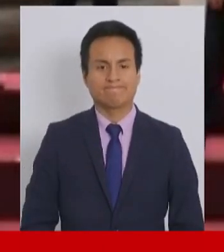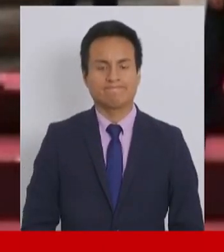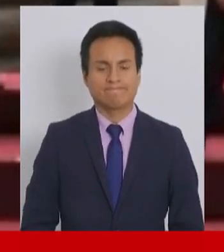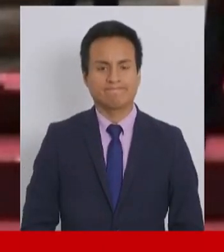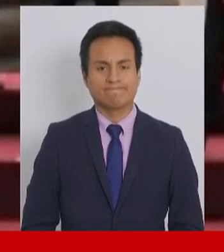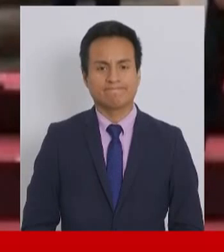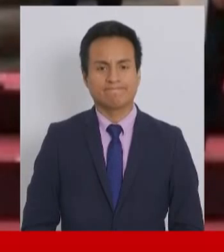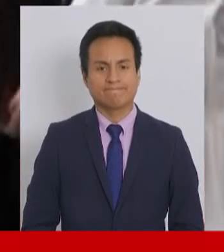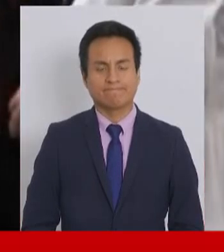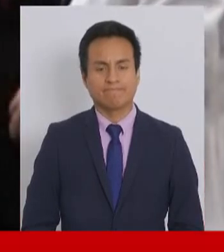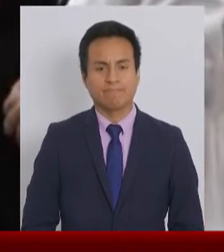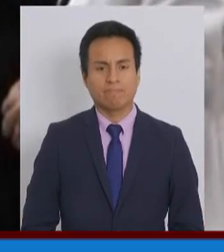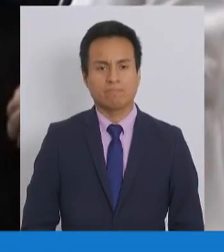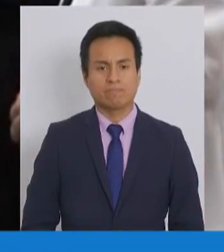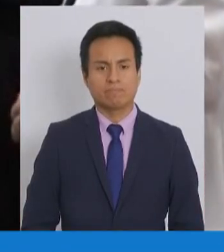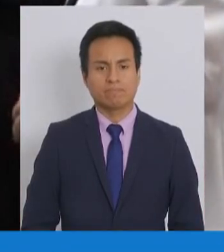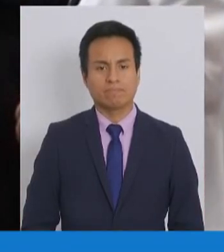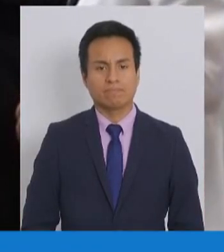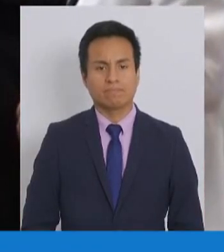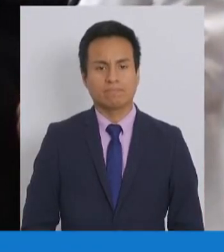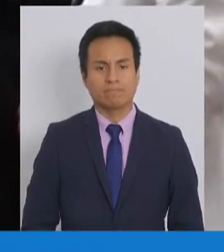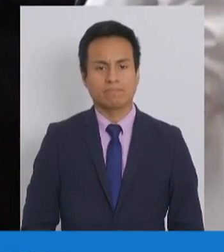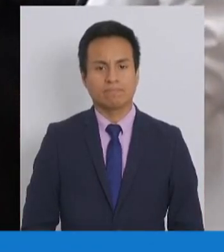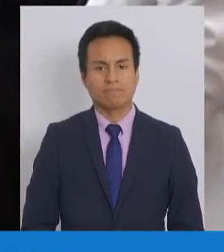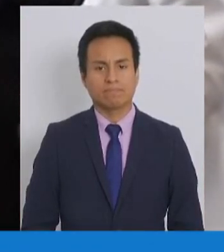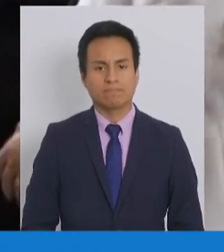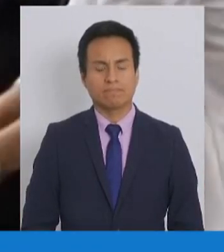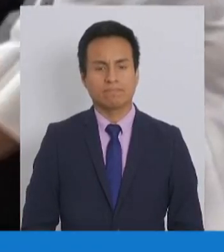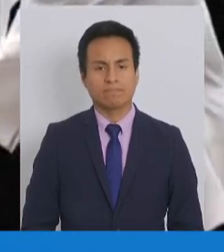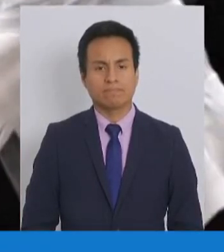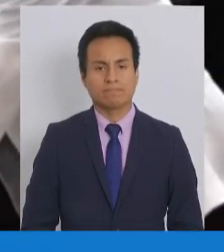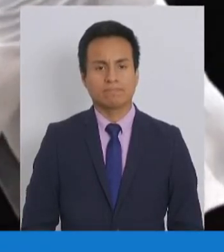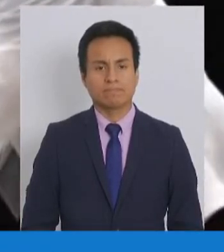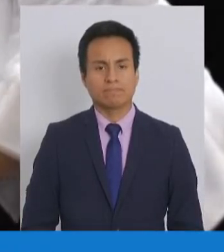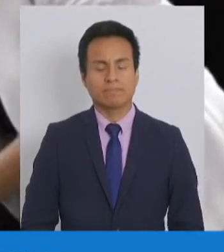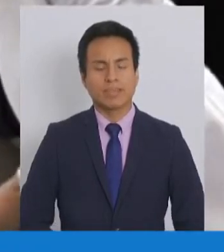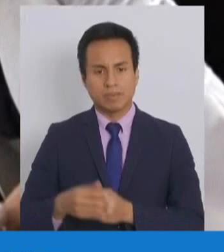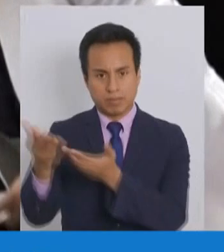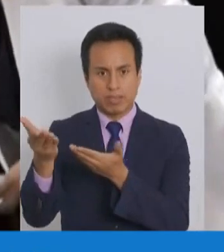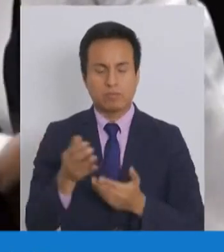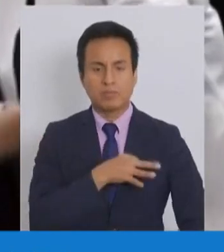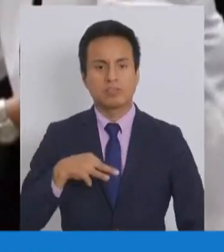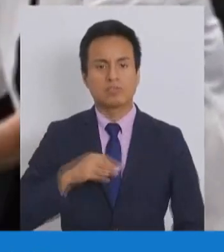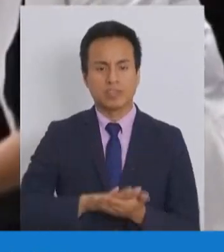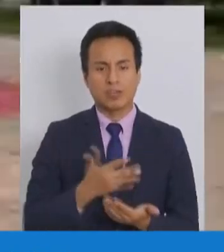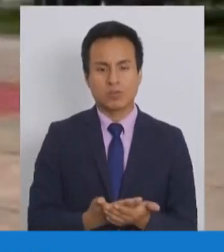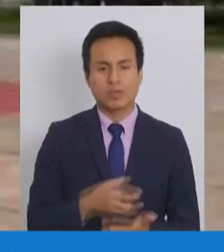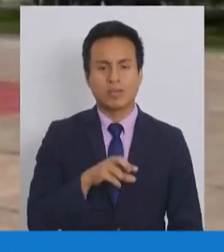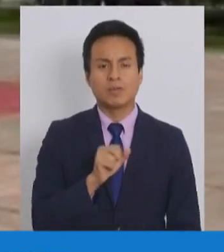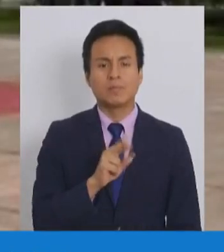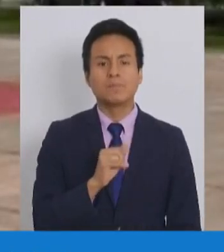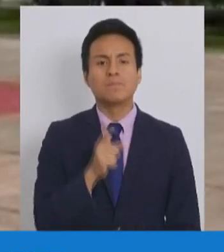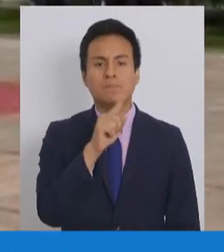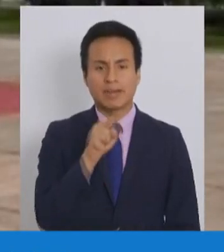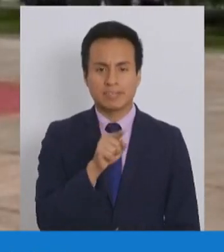Así se rubrica entonces este acuerdo bilateral, el primero del conjunto que se van Invitamos a firmar en estos momentos. Invitamos al ministro de Salud, Enrique París,